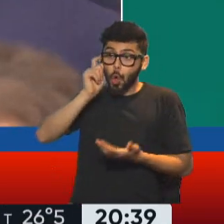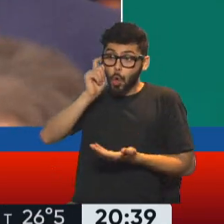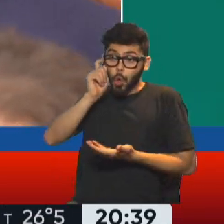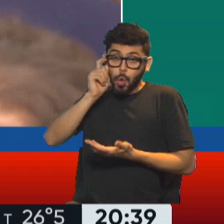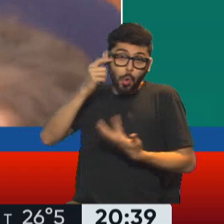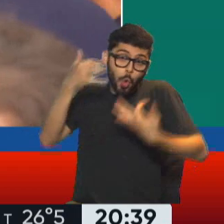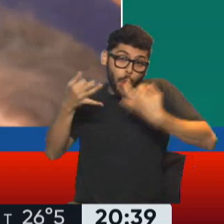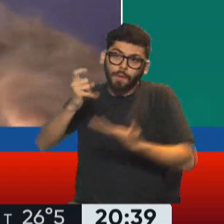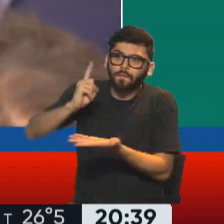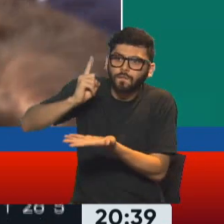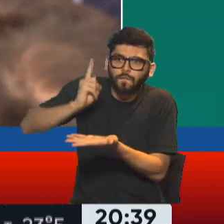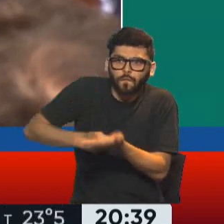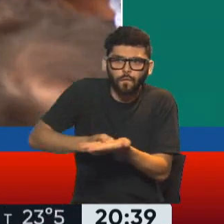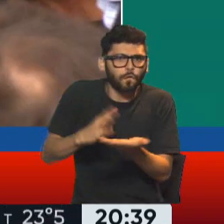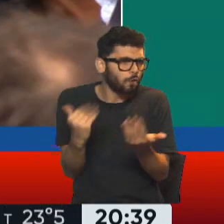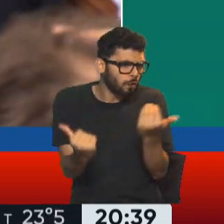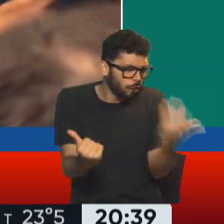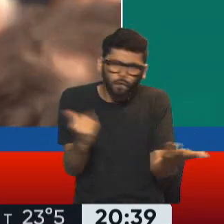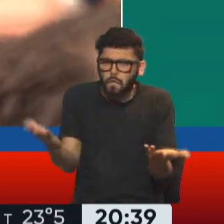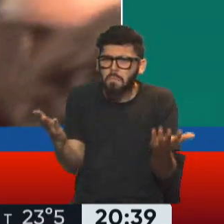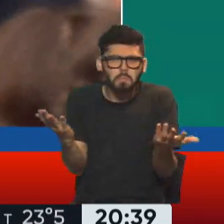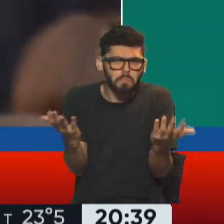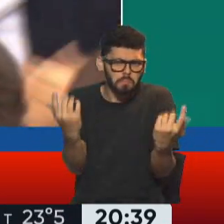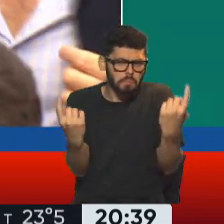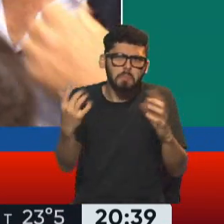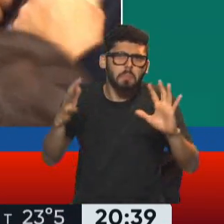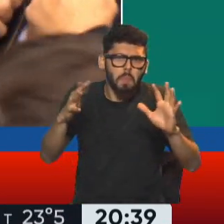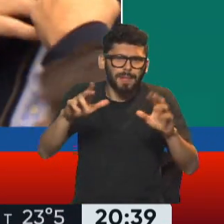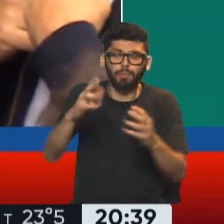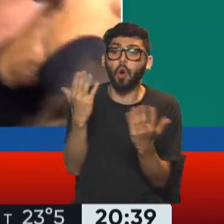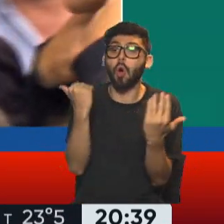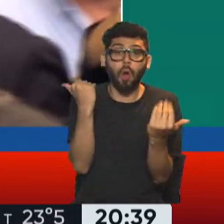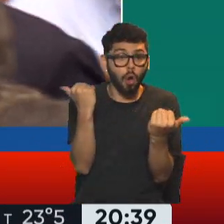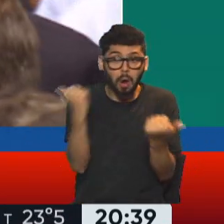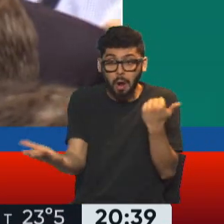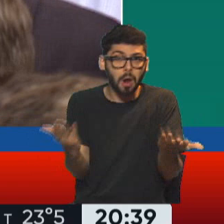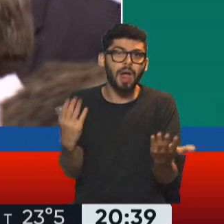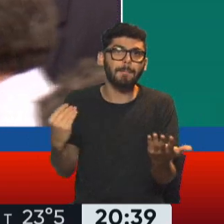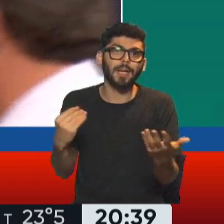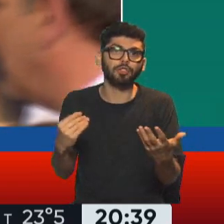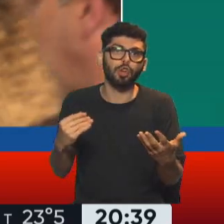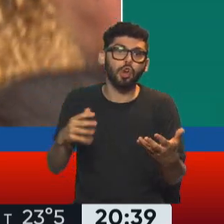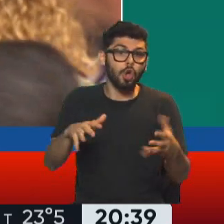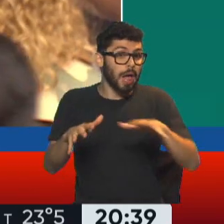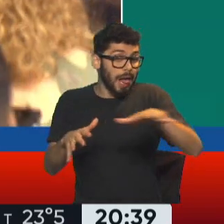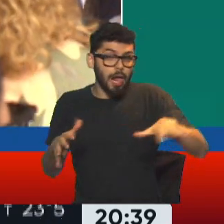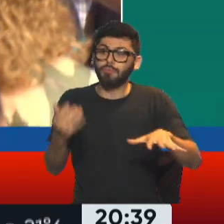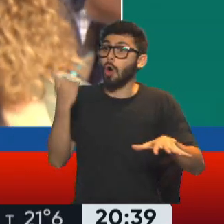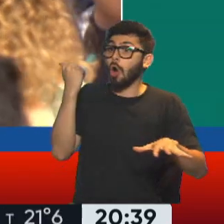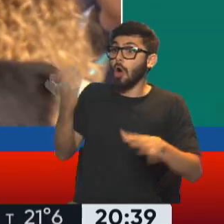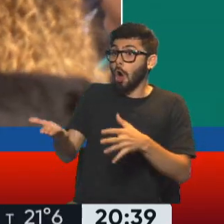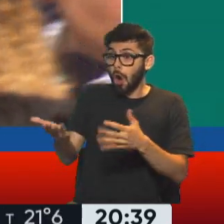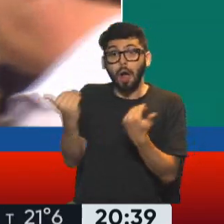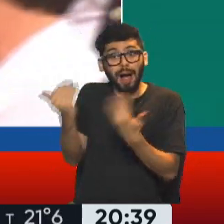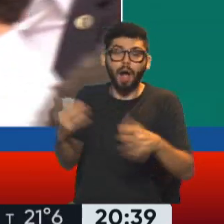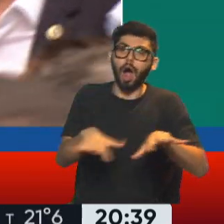la justicia en uno y otro lado de la grieta, para un sector importante de la sociedad no será creíble. Y esto es lo que nos pone